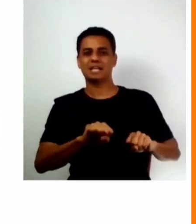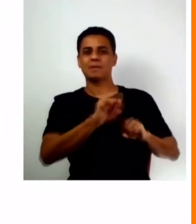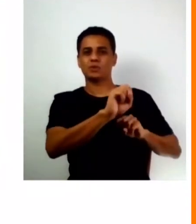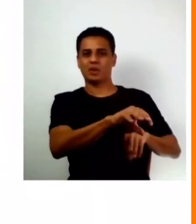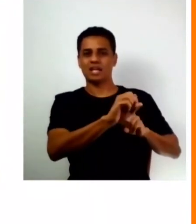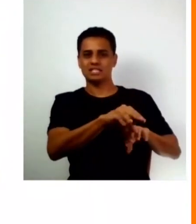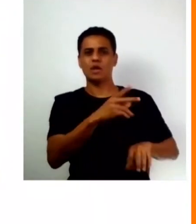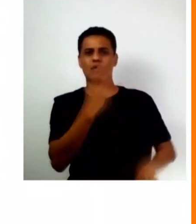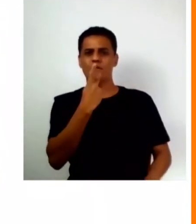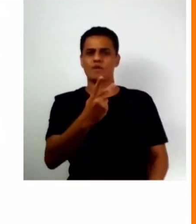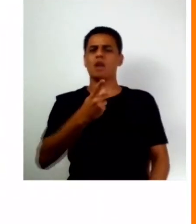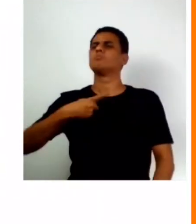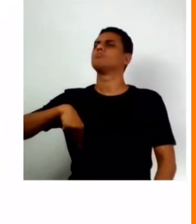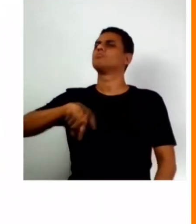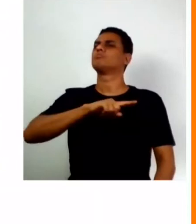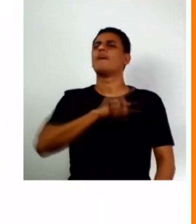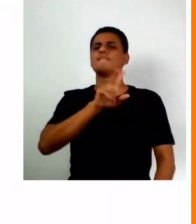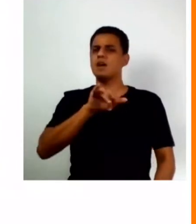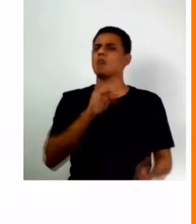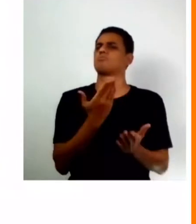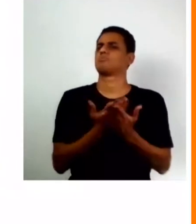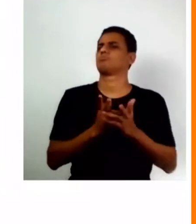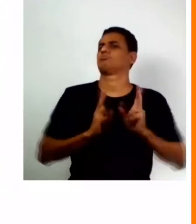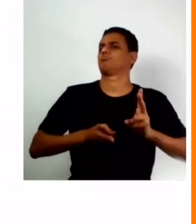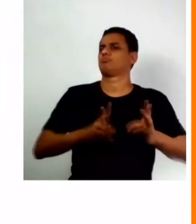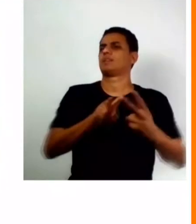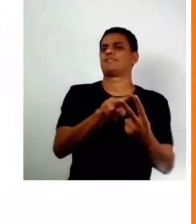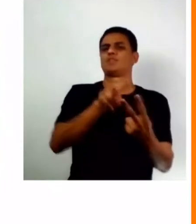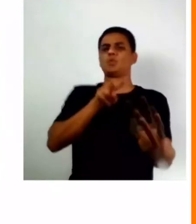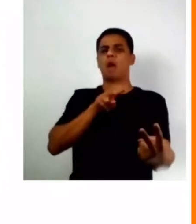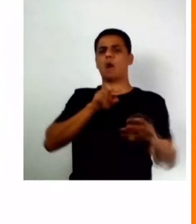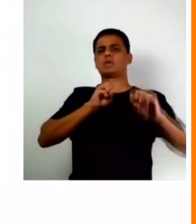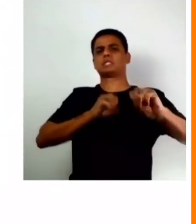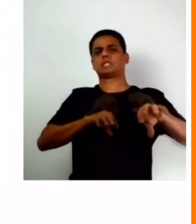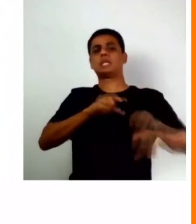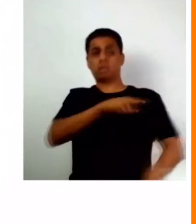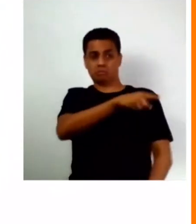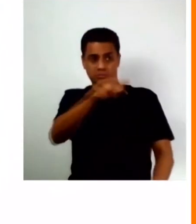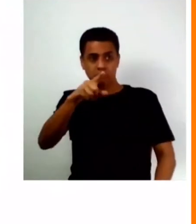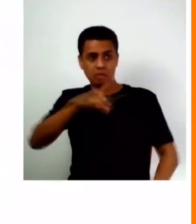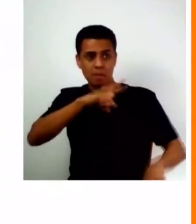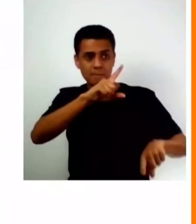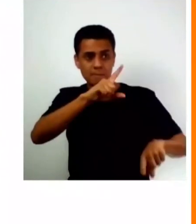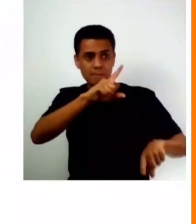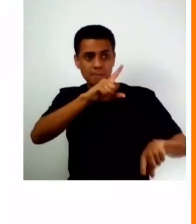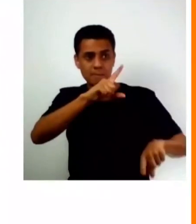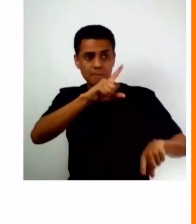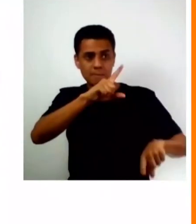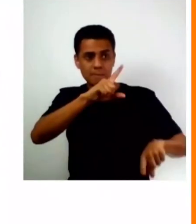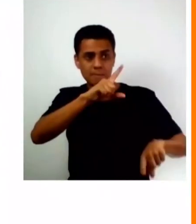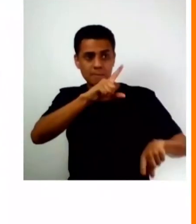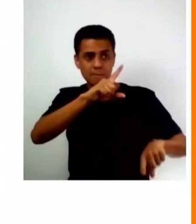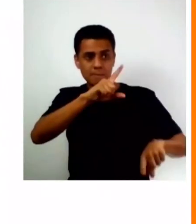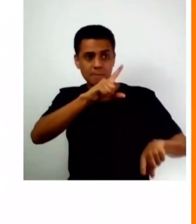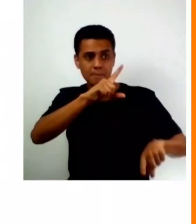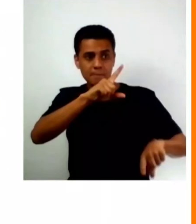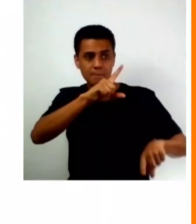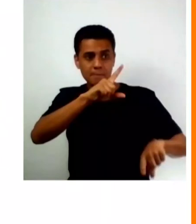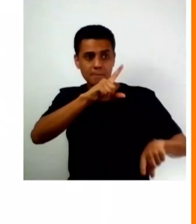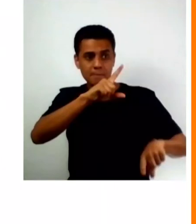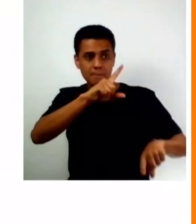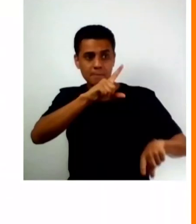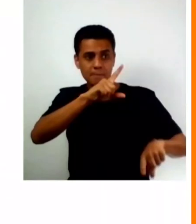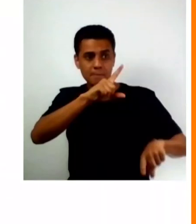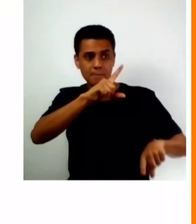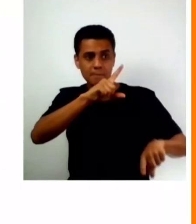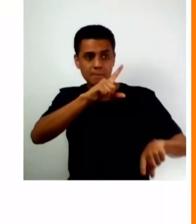enseñanza online para los que tienen aparatos, los que tienen conexión e los que tienen un espacio en su casa para